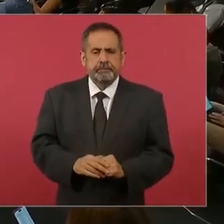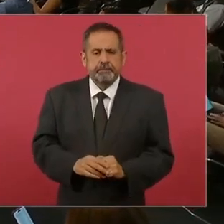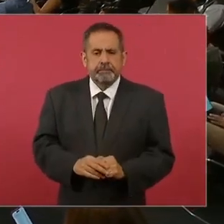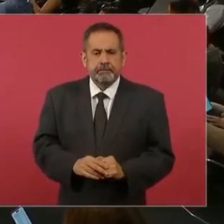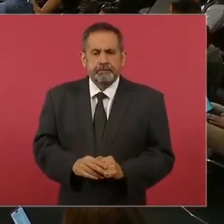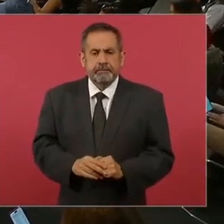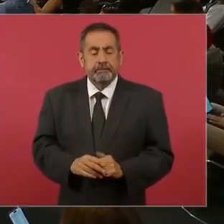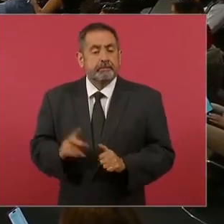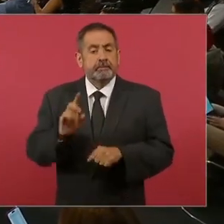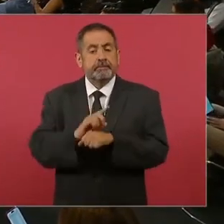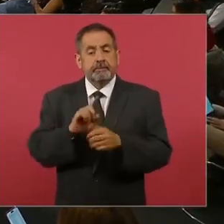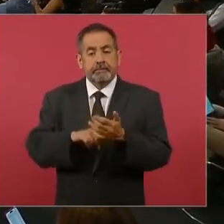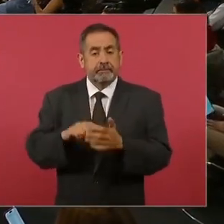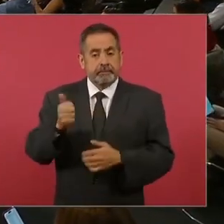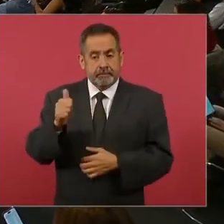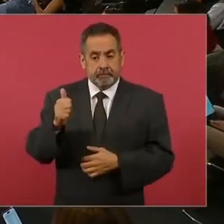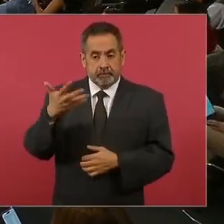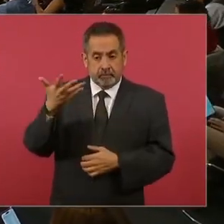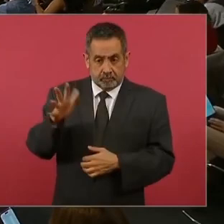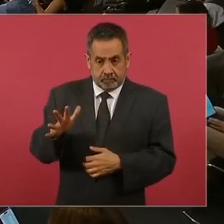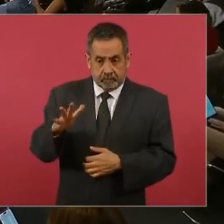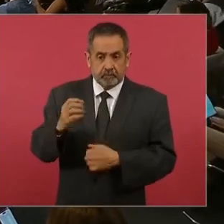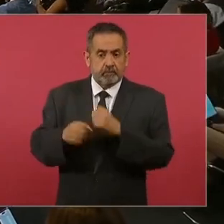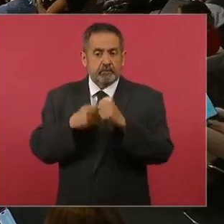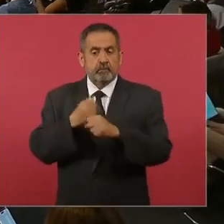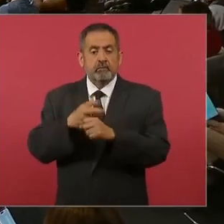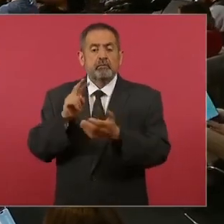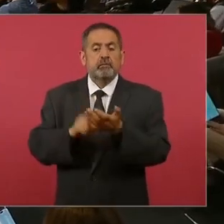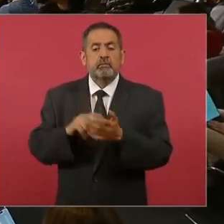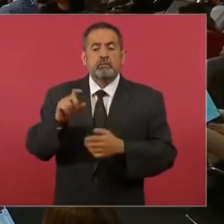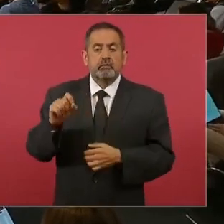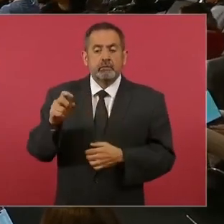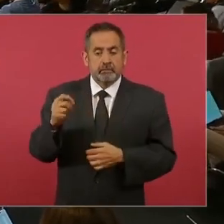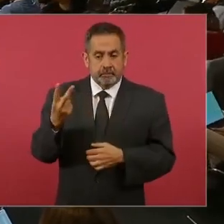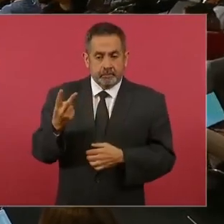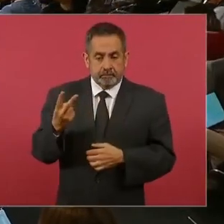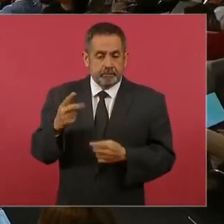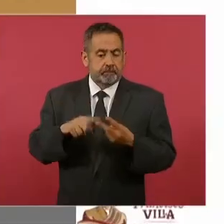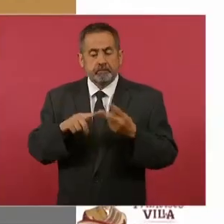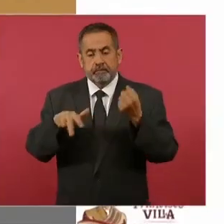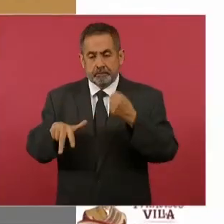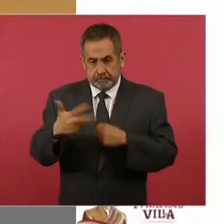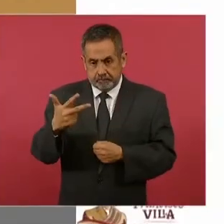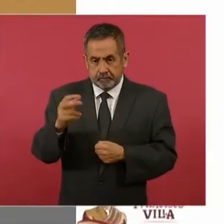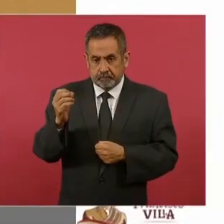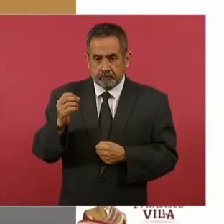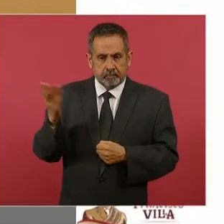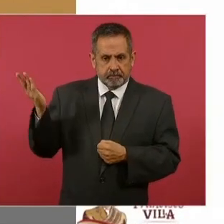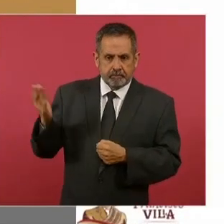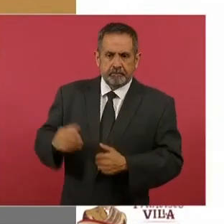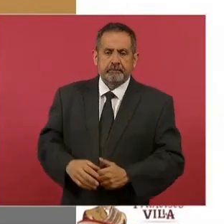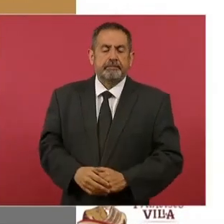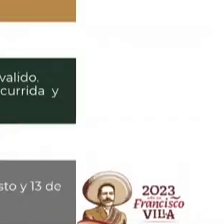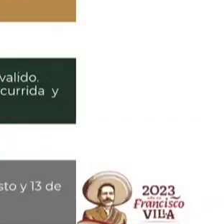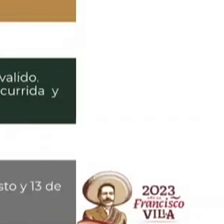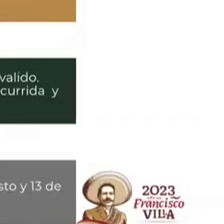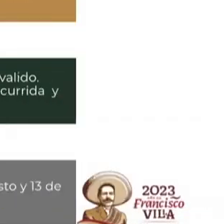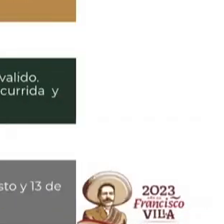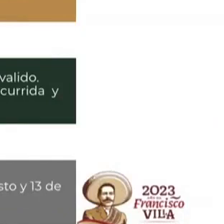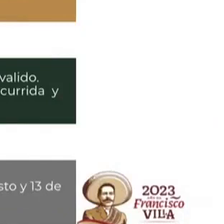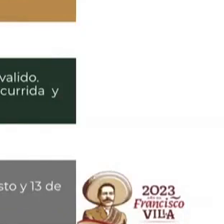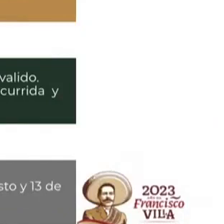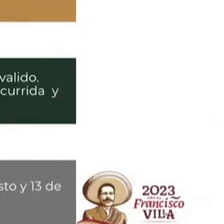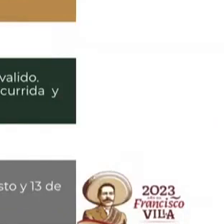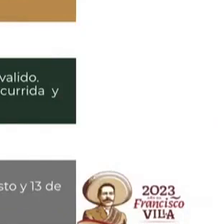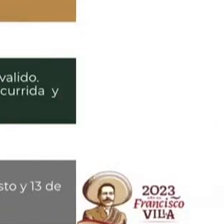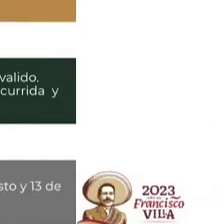Que el 10 de agosto del 2022, el 13 de octubre de 2022 y